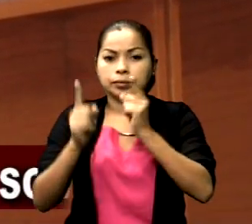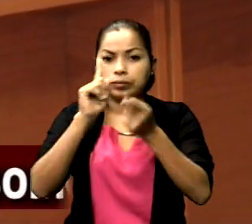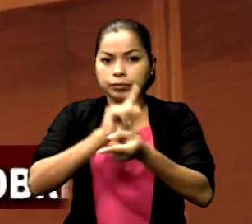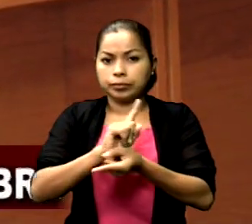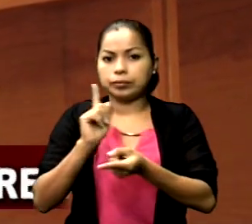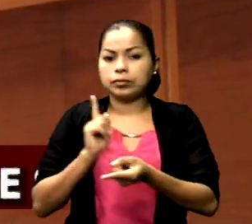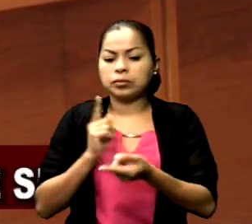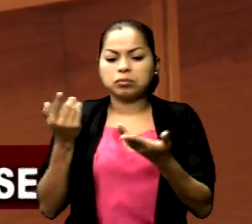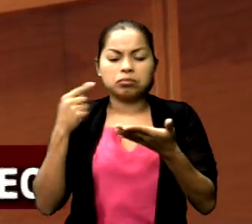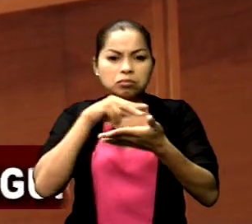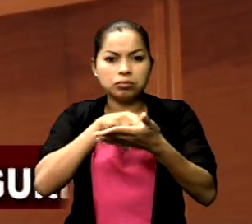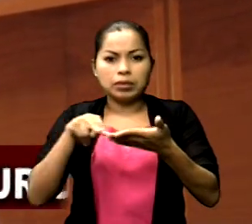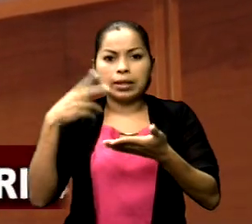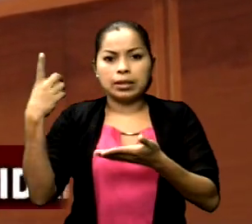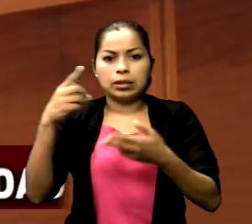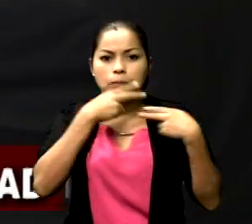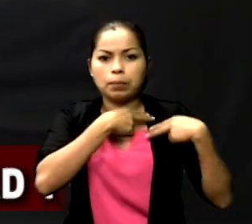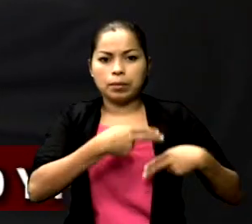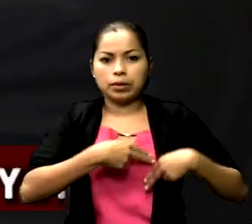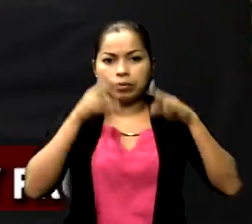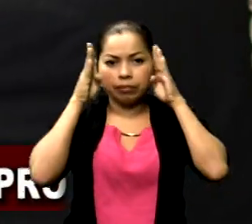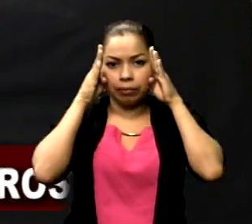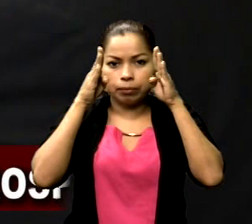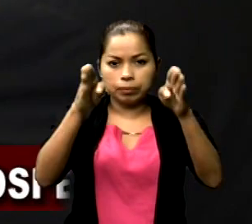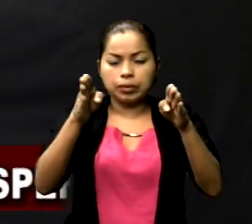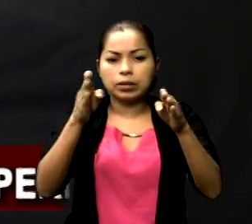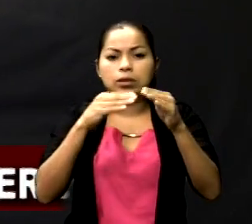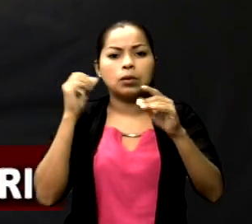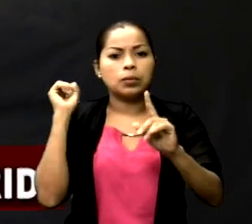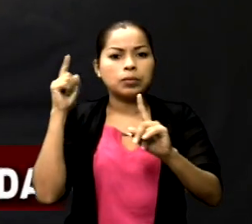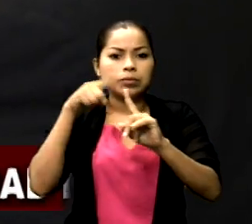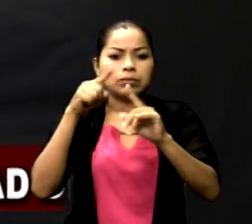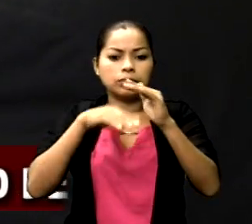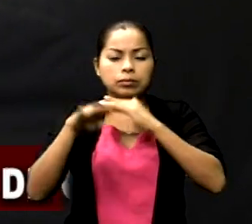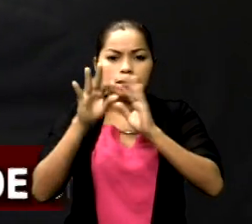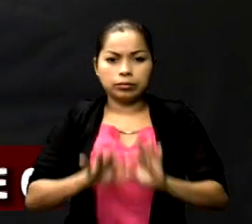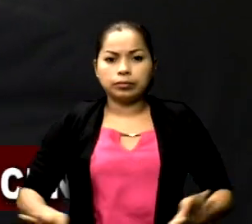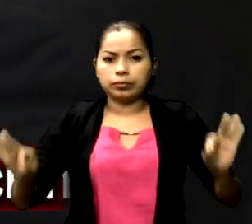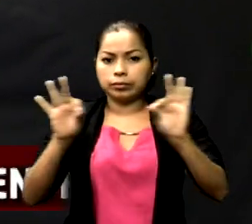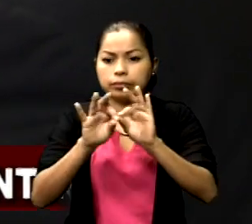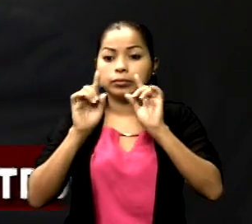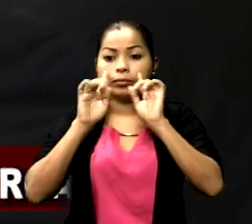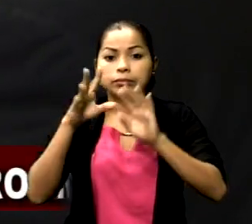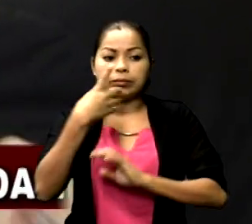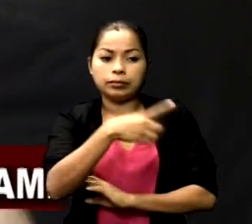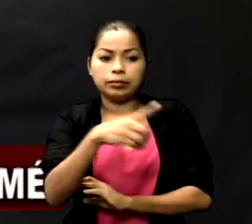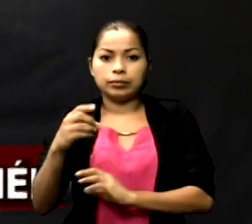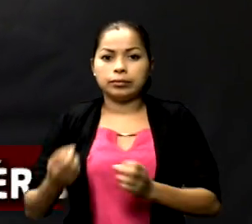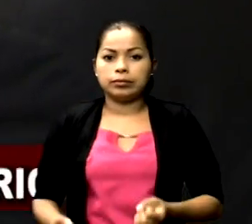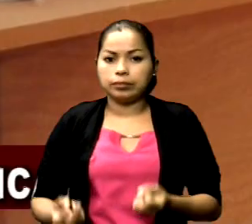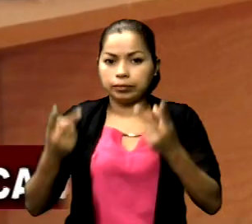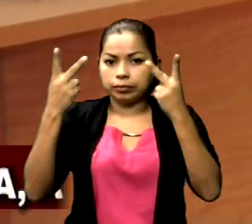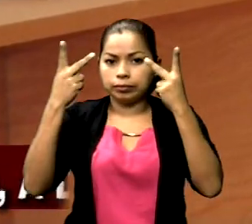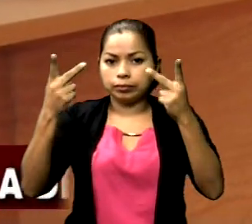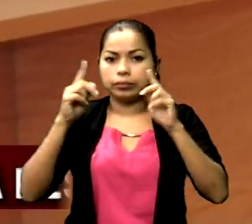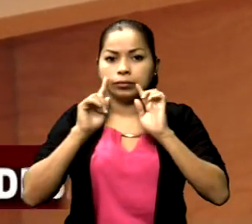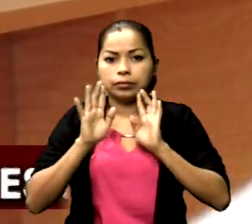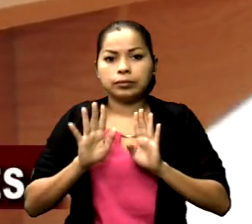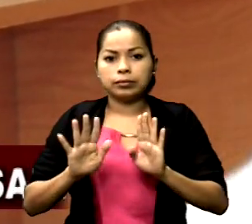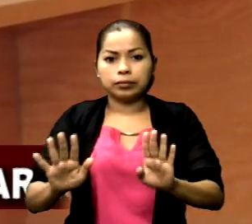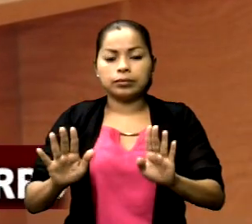una perspectiva de derechos humanos, ya que tiene como principal objetivo proteger el derecho a la vida, a la